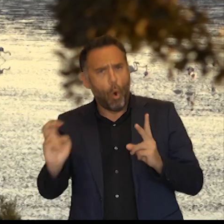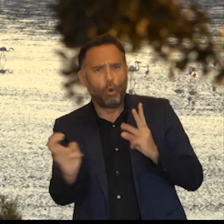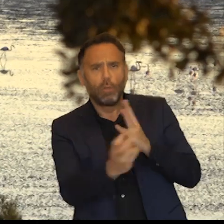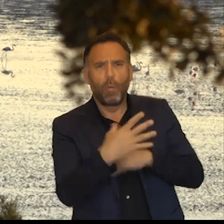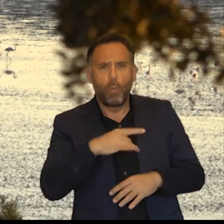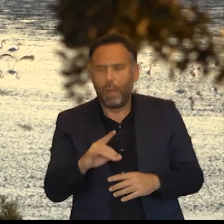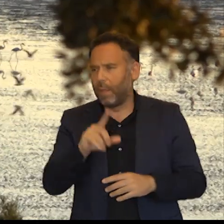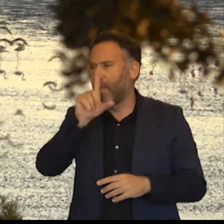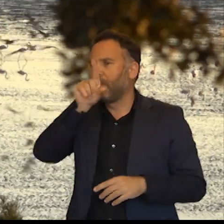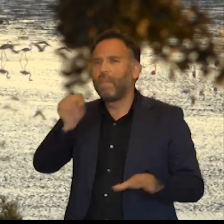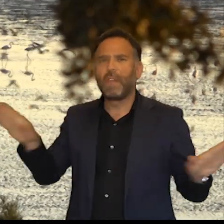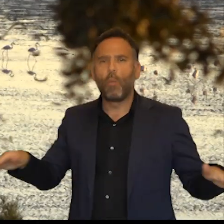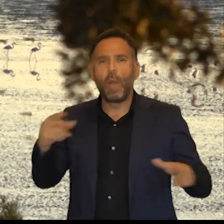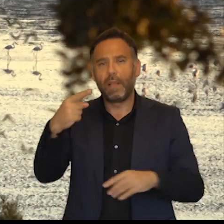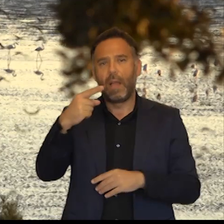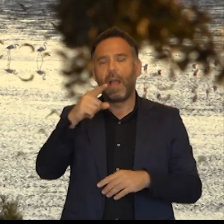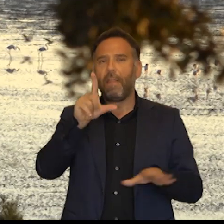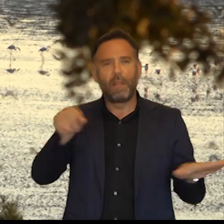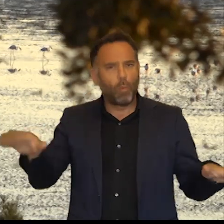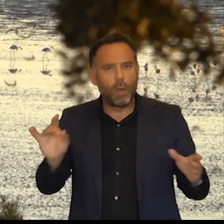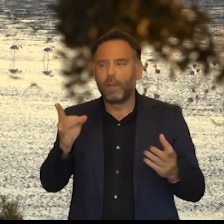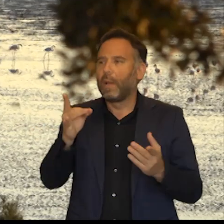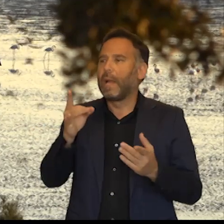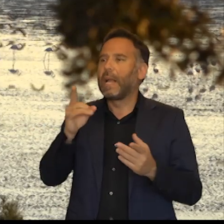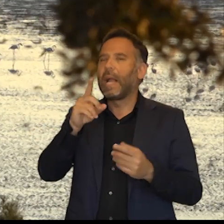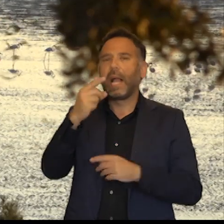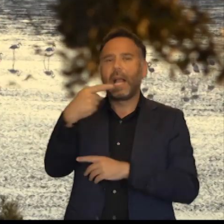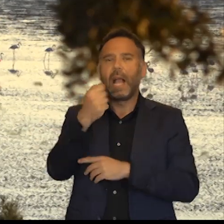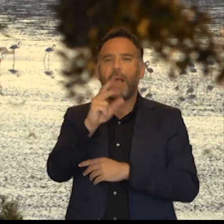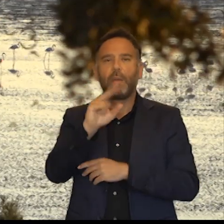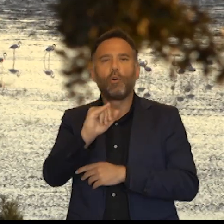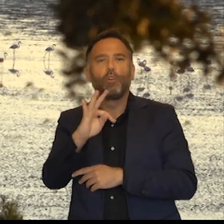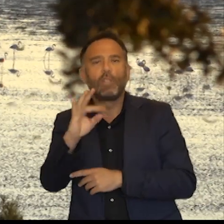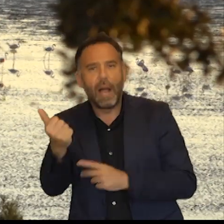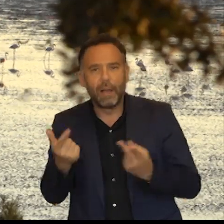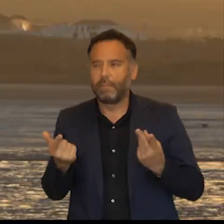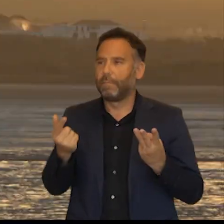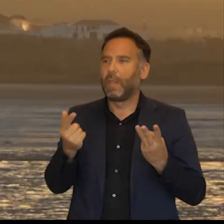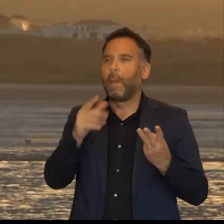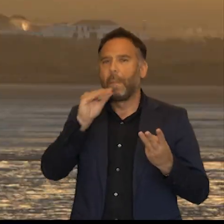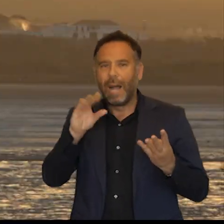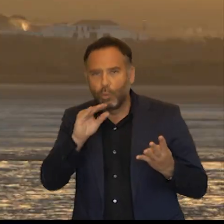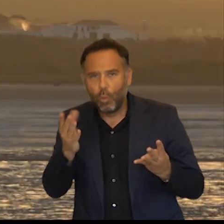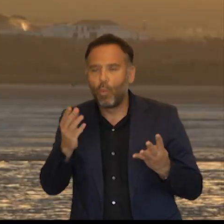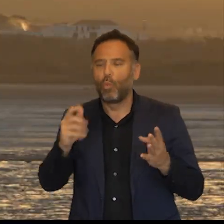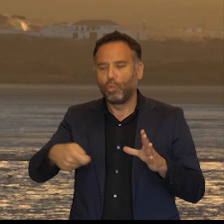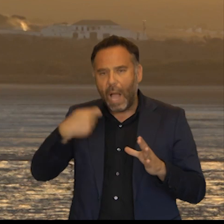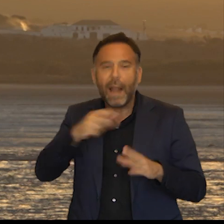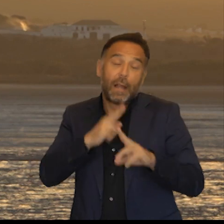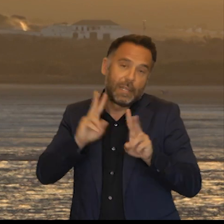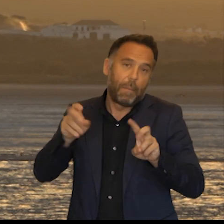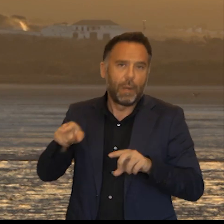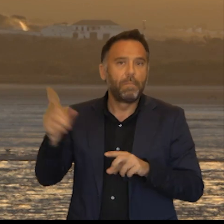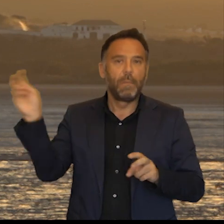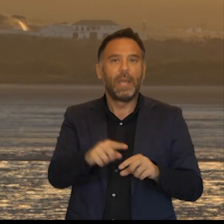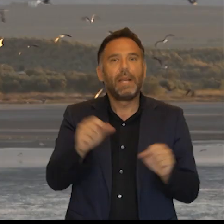podríamos ver otras aves como son cigüeñuelas, fochas, gaviotas sombrías que vienen a pasar el invierno, patos cuchara que vienen a